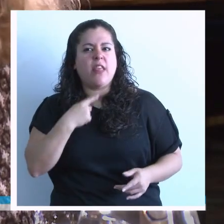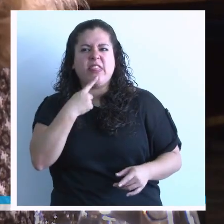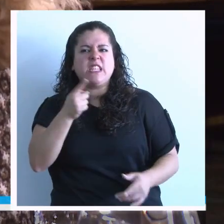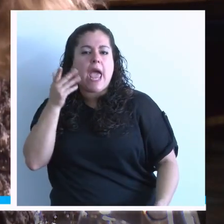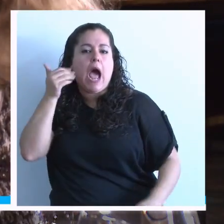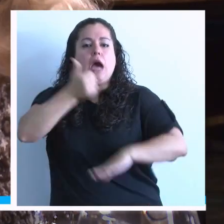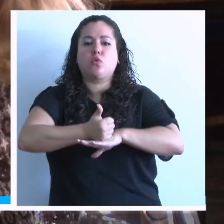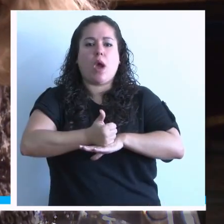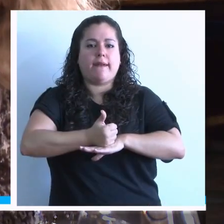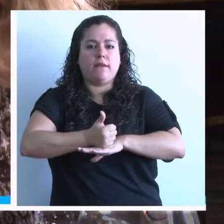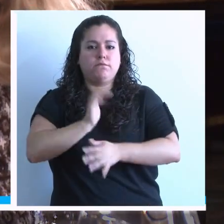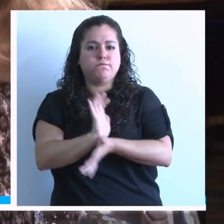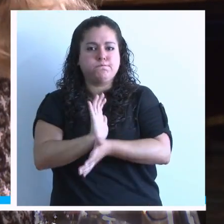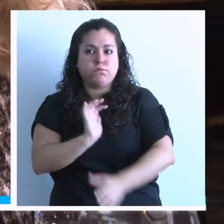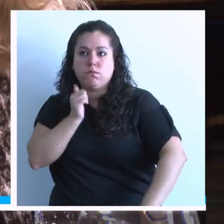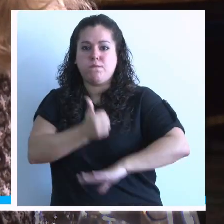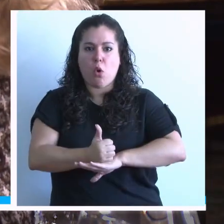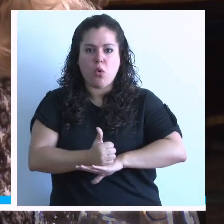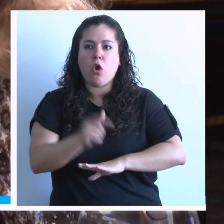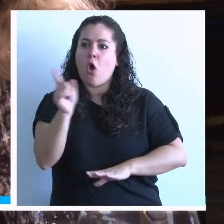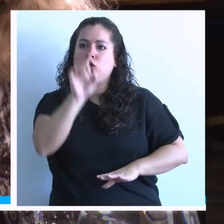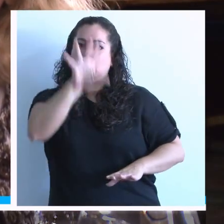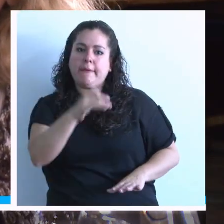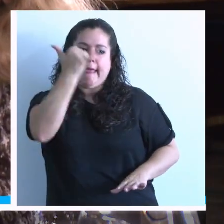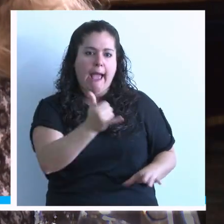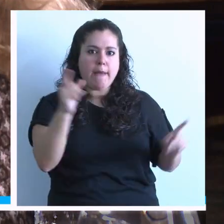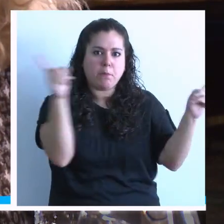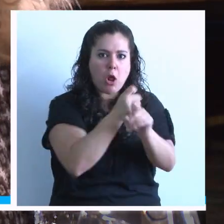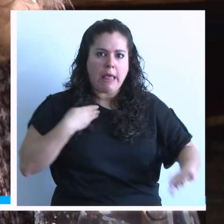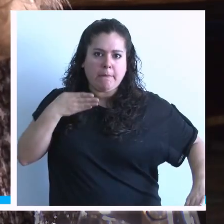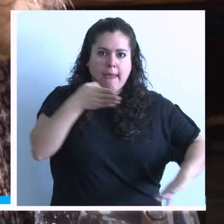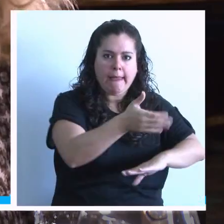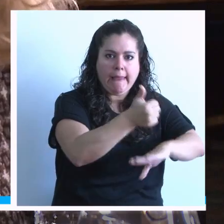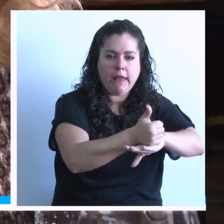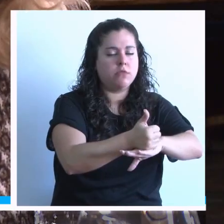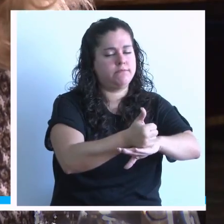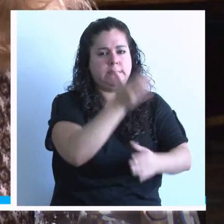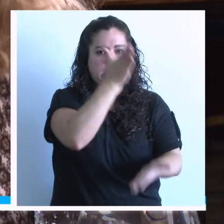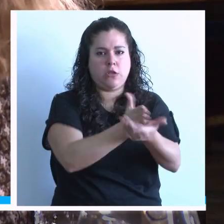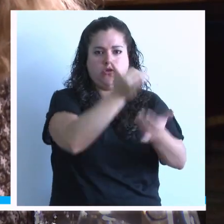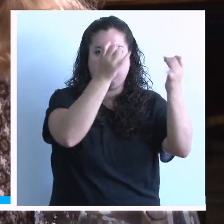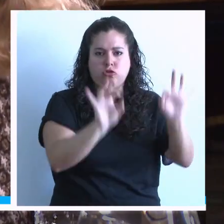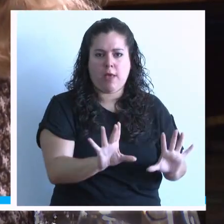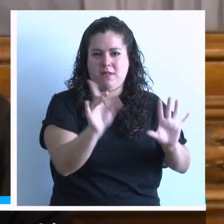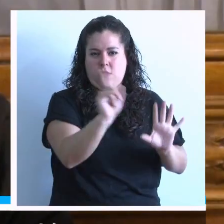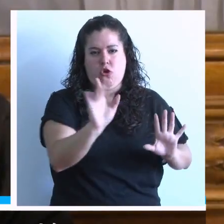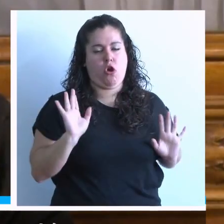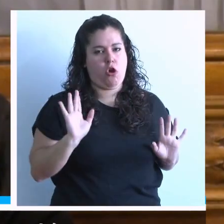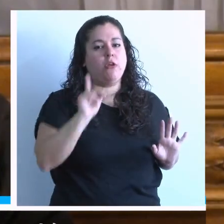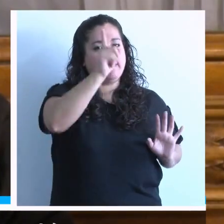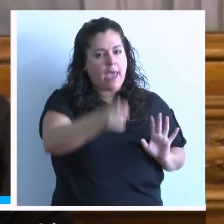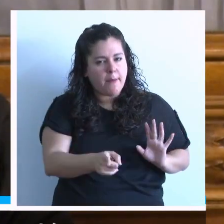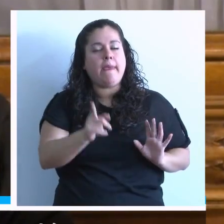decir actuar, ¿sí? No solamente cuando hay un problema, no se trata solamente de sanciones, sino que se